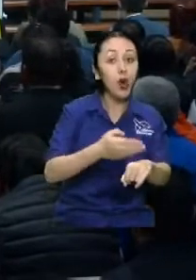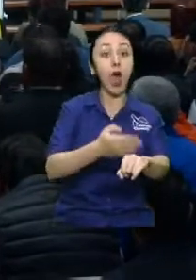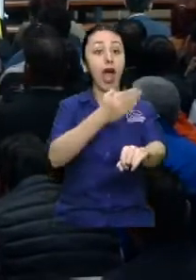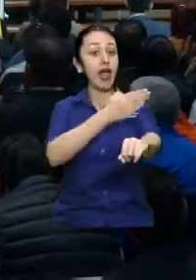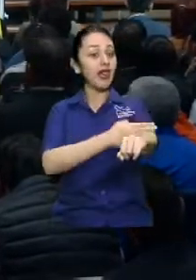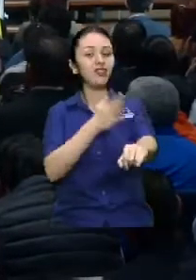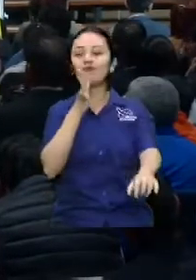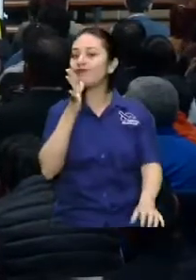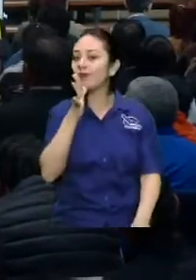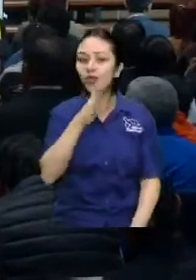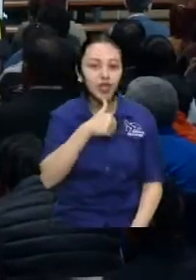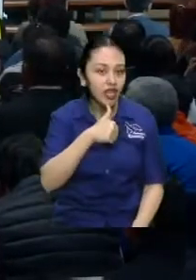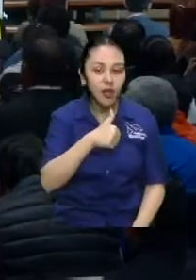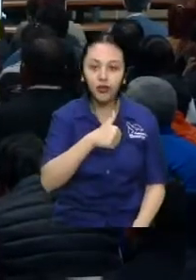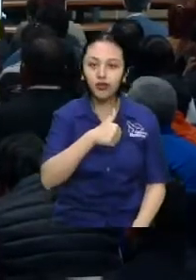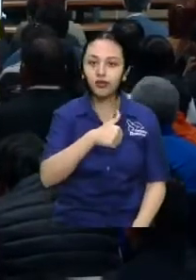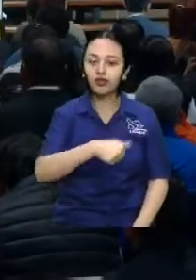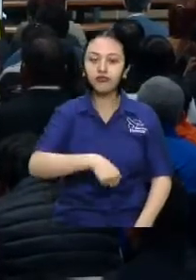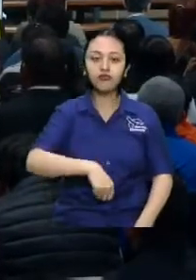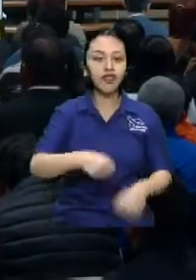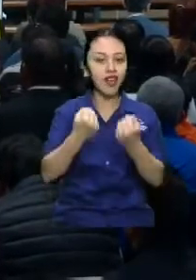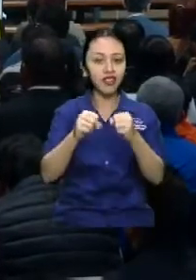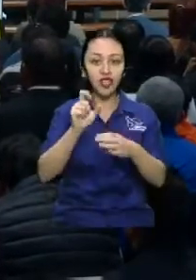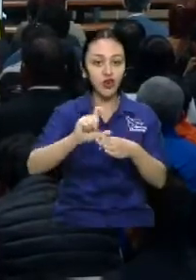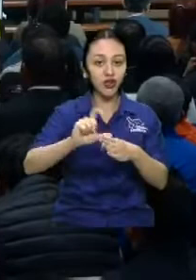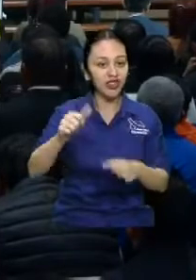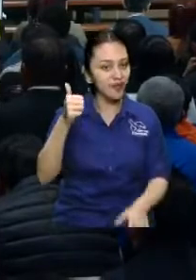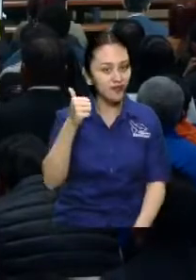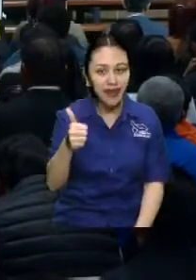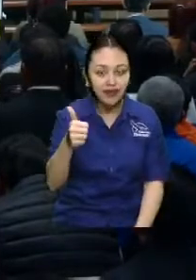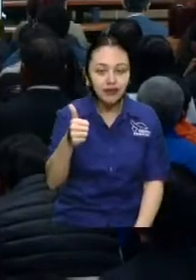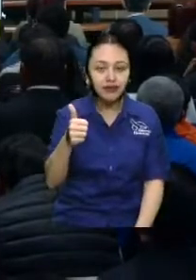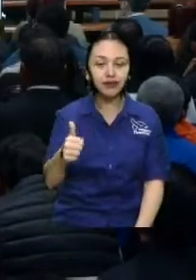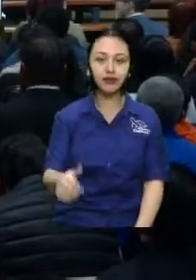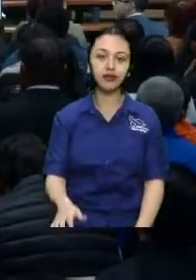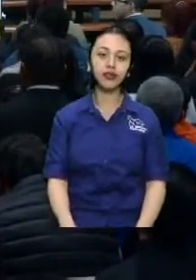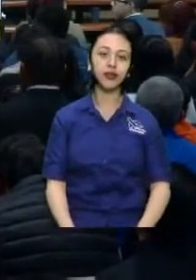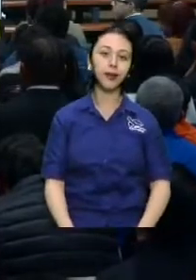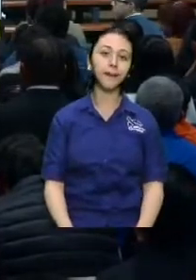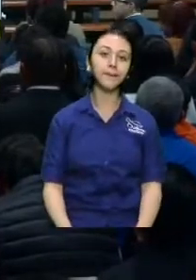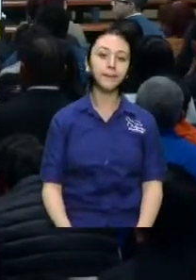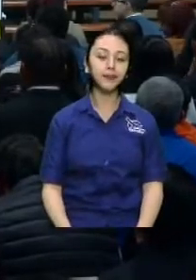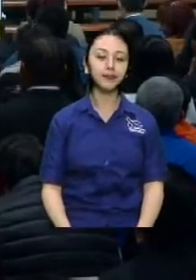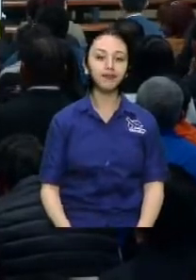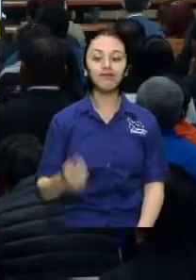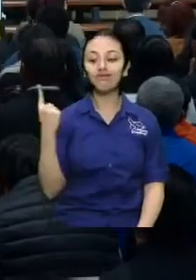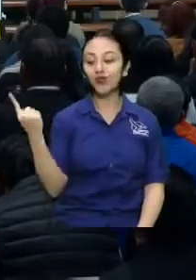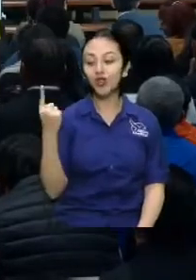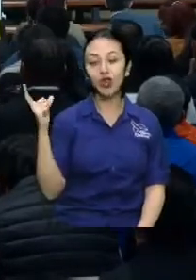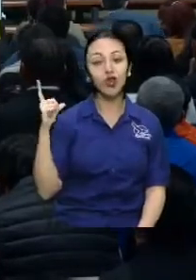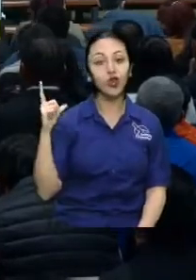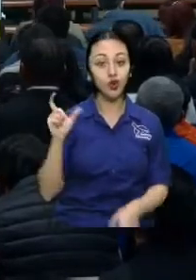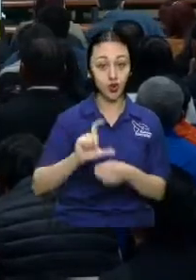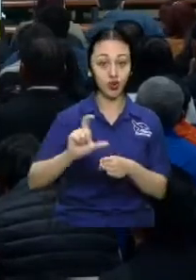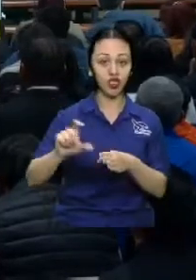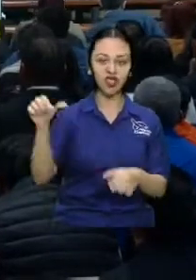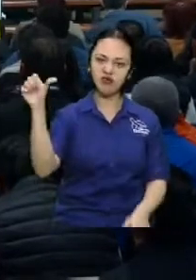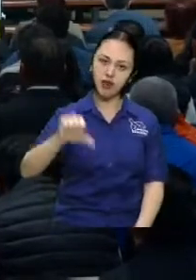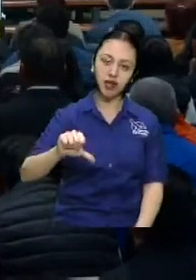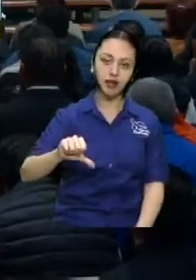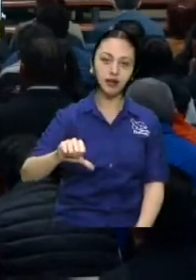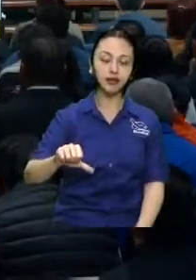bien o solo hacíamos las cosas mal, esas eran las que hacíamos bien. Lo malo lo hacíamos bien,